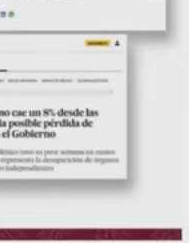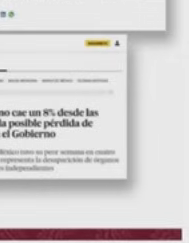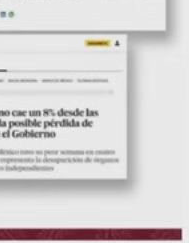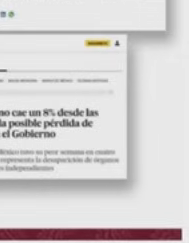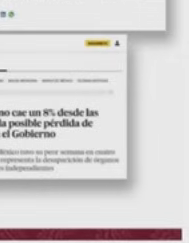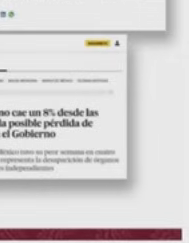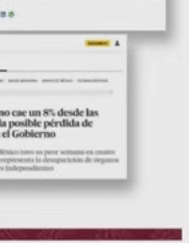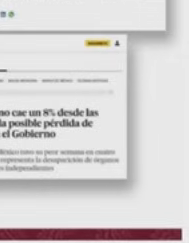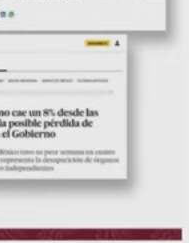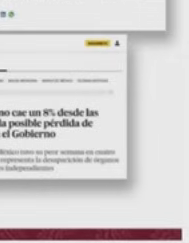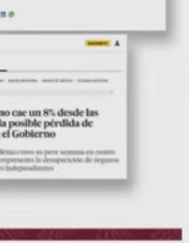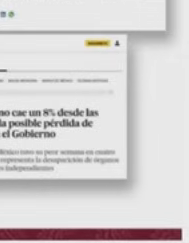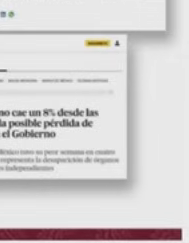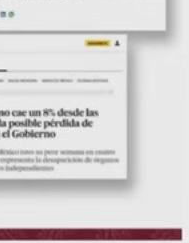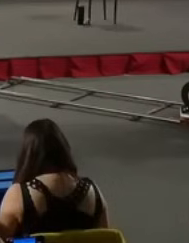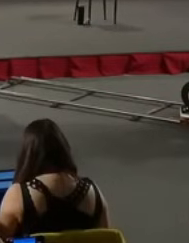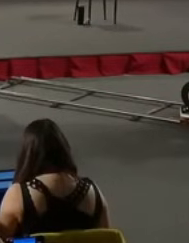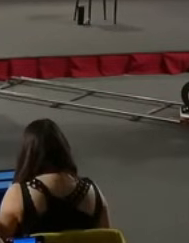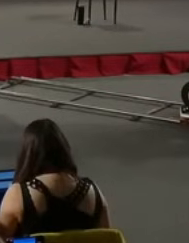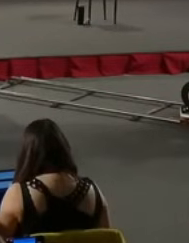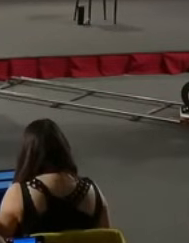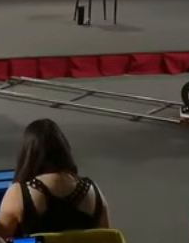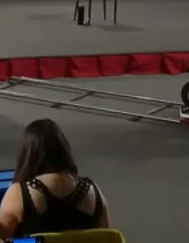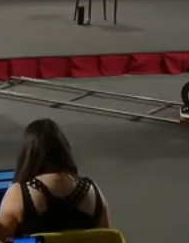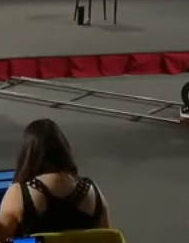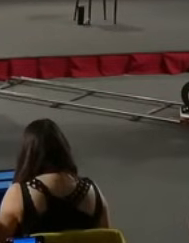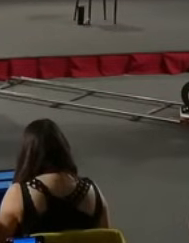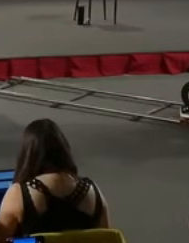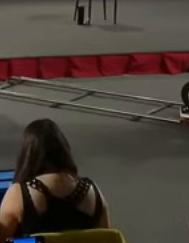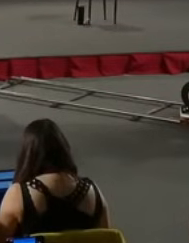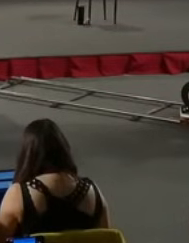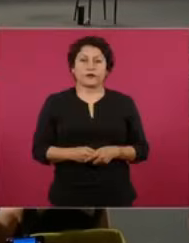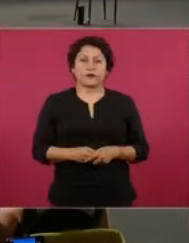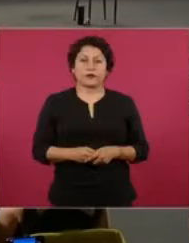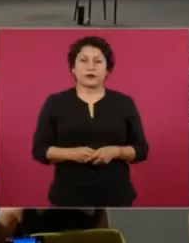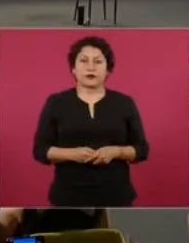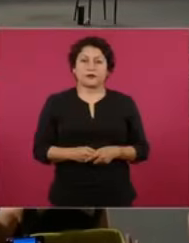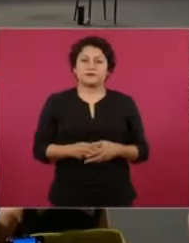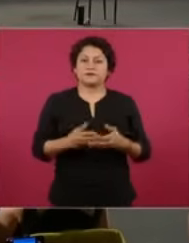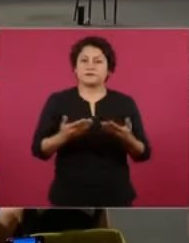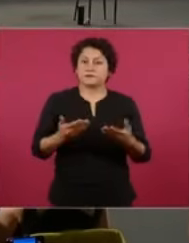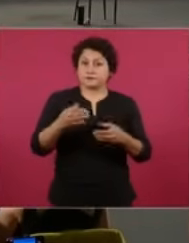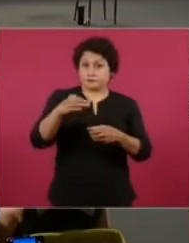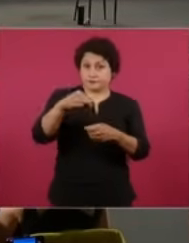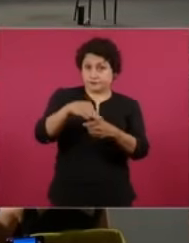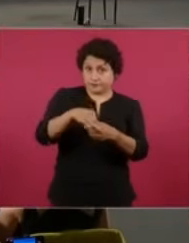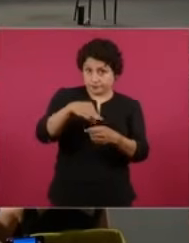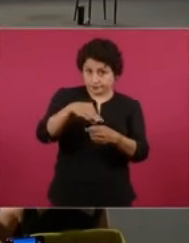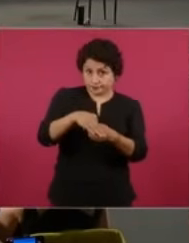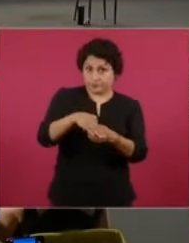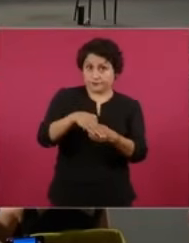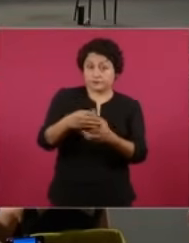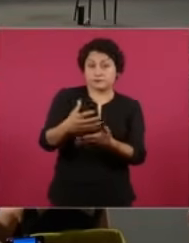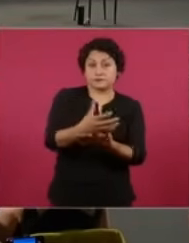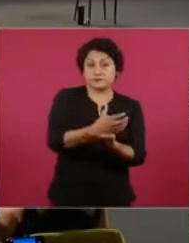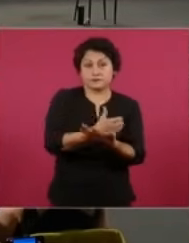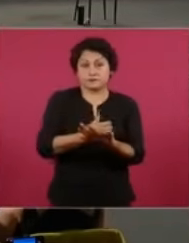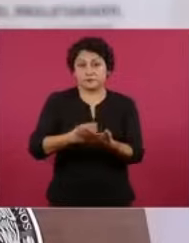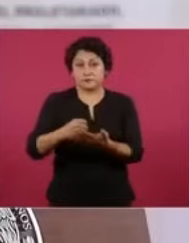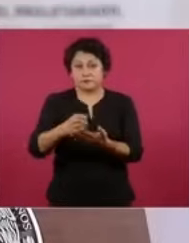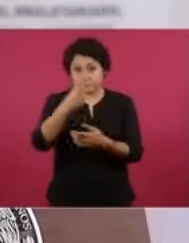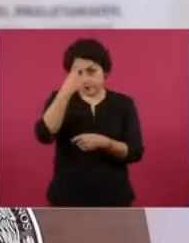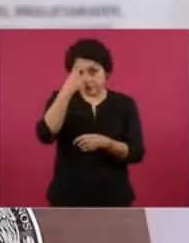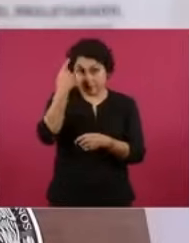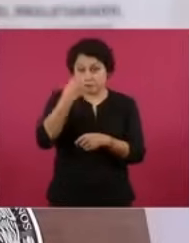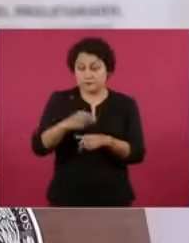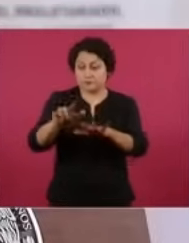reforma al Poder Judicial. A partir de la mayoría calificada que obtuvo la coalición Sigamos Haciendo Historia de acuerdo a la votación